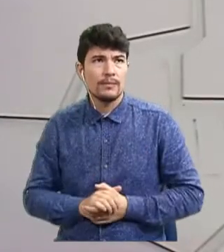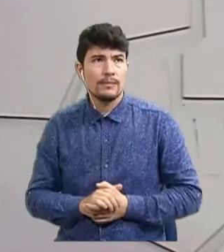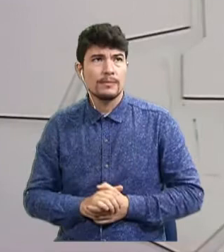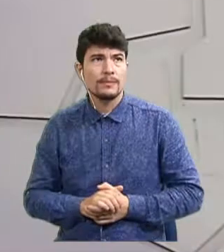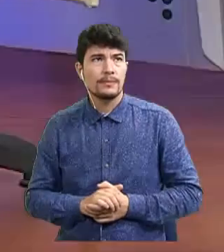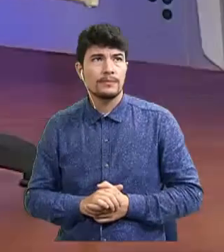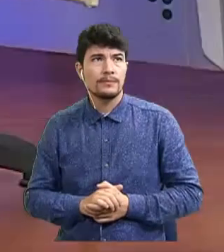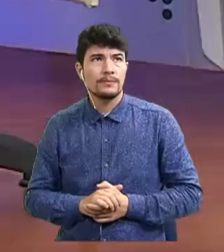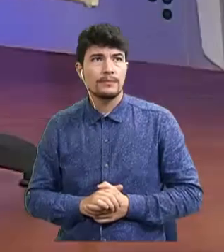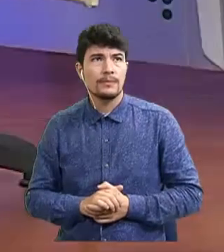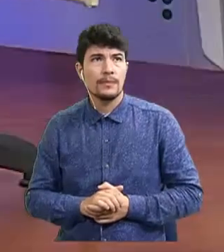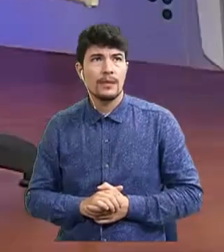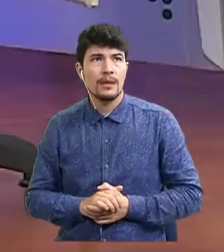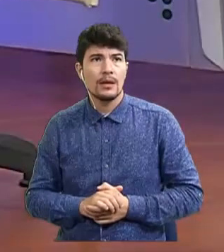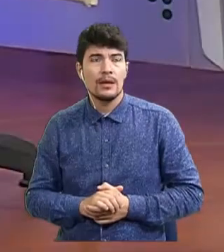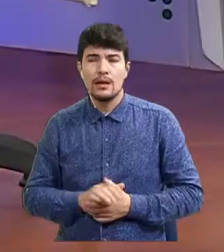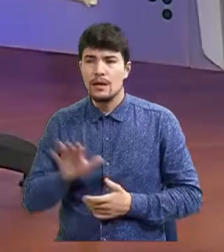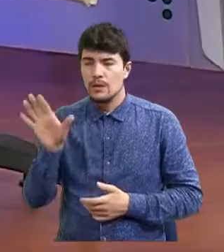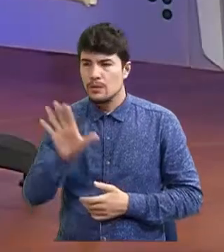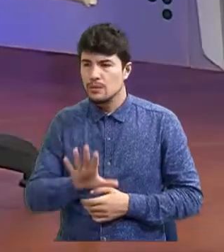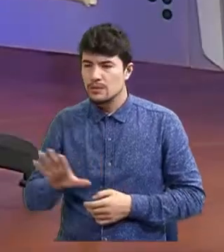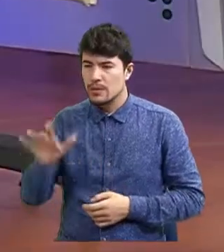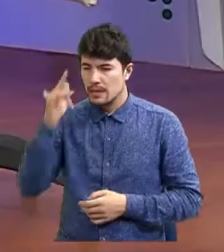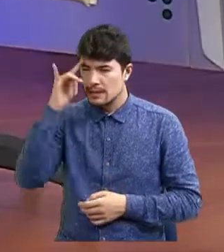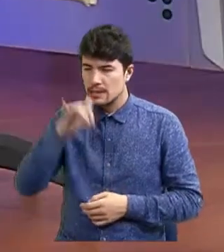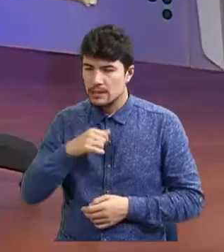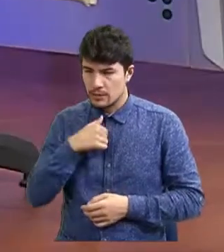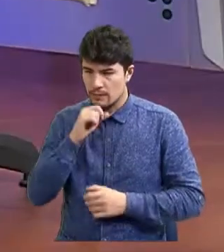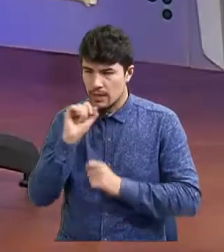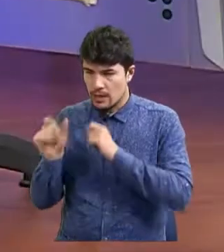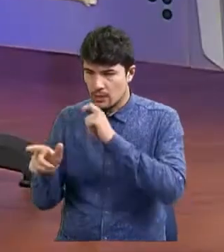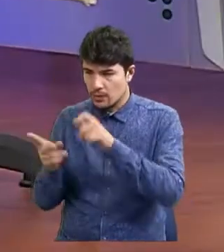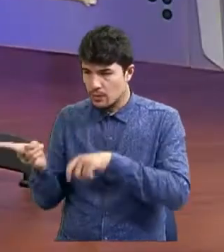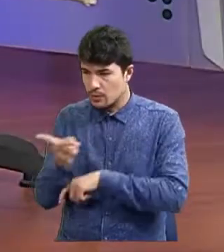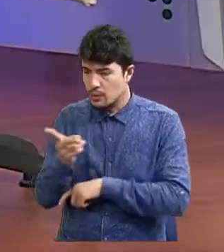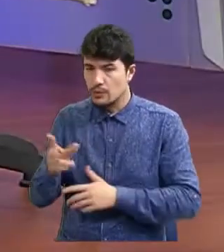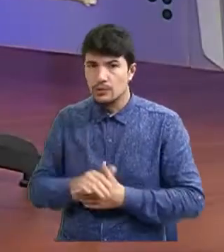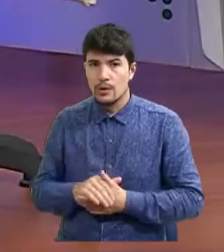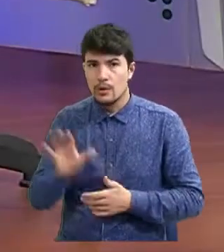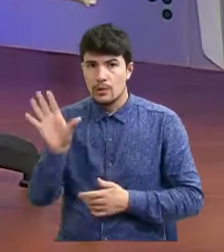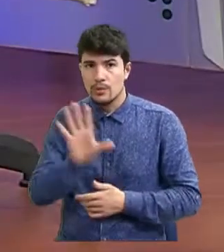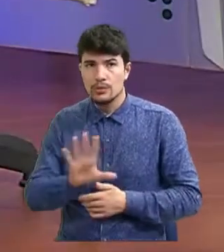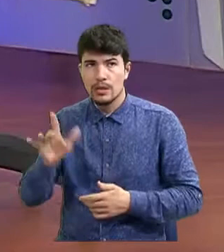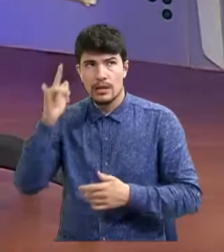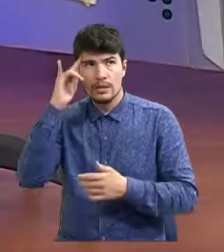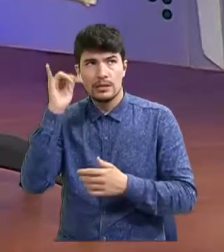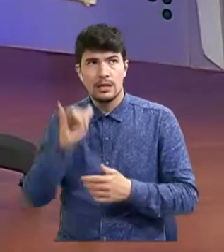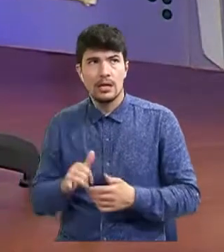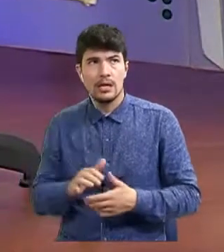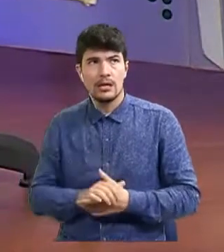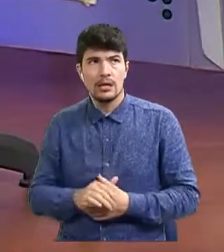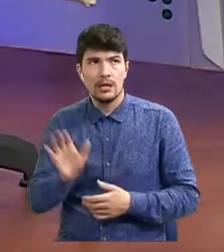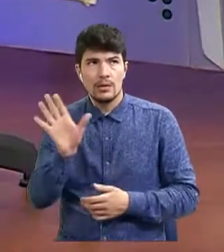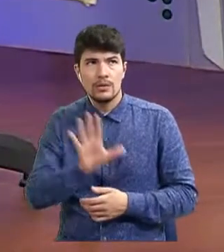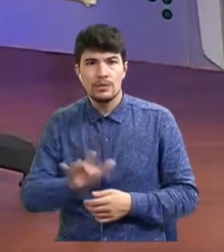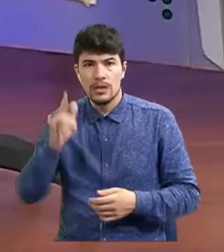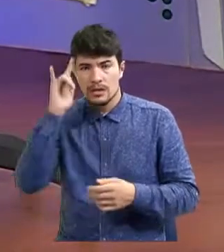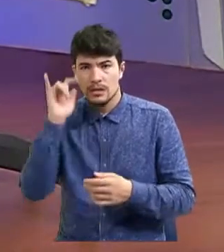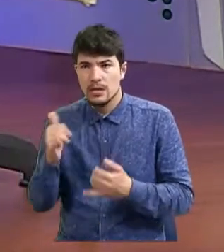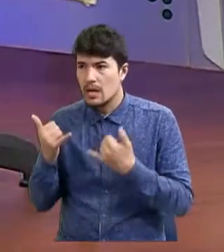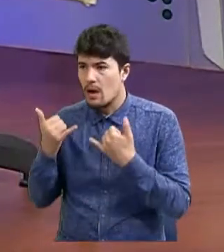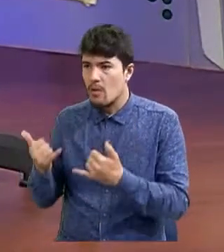creen, y José María, le pregunto a los dos, el hecho en el que se está, o en el momento que se está